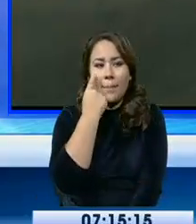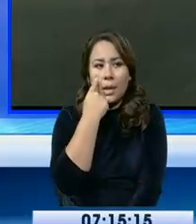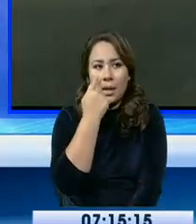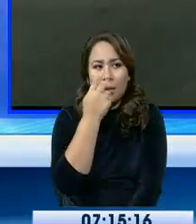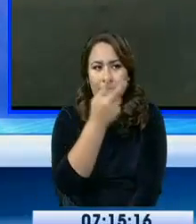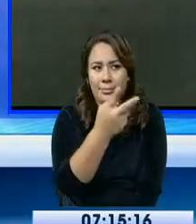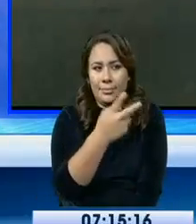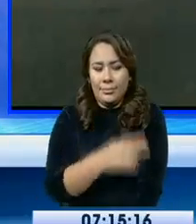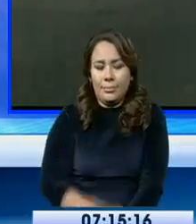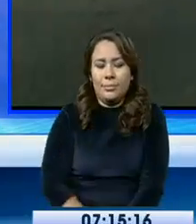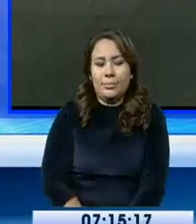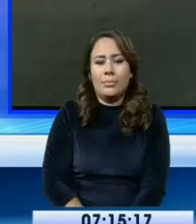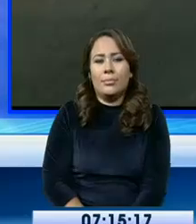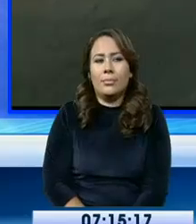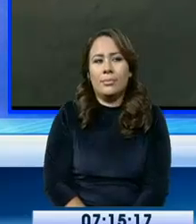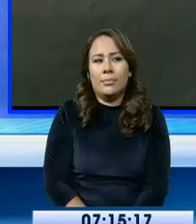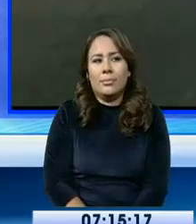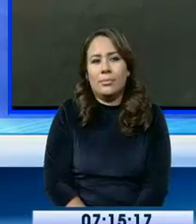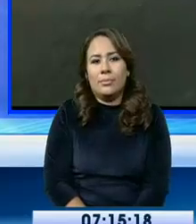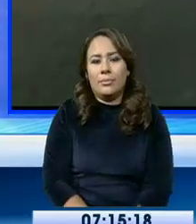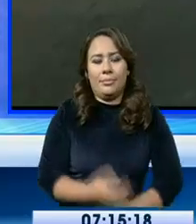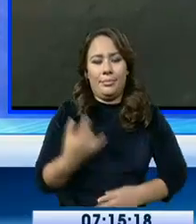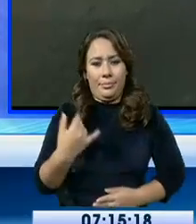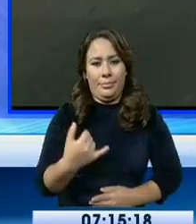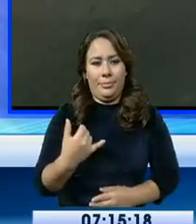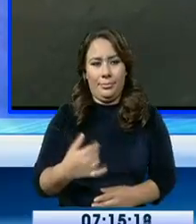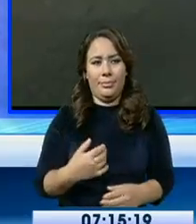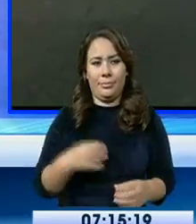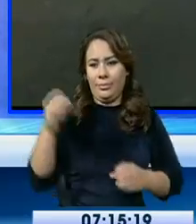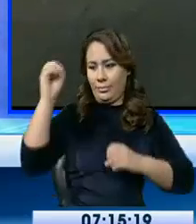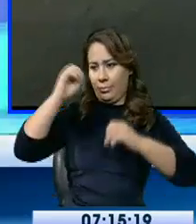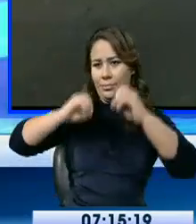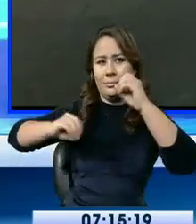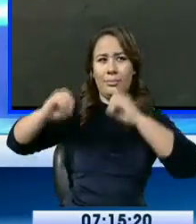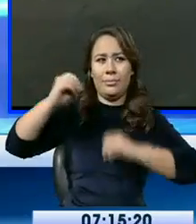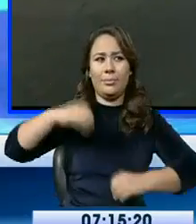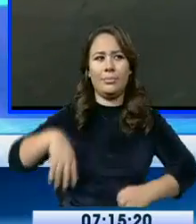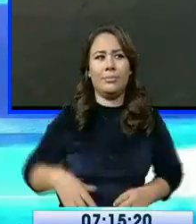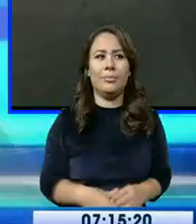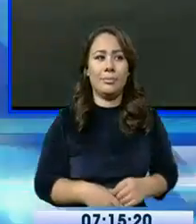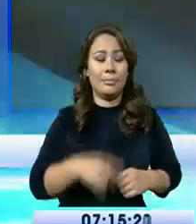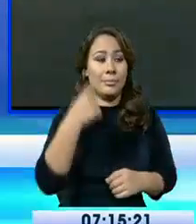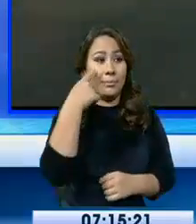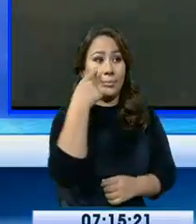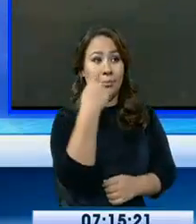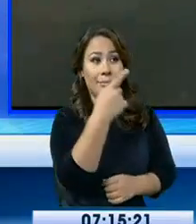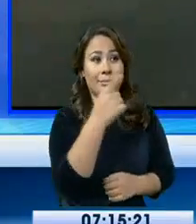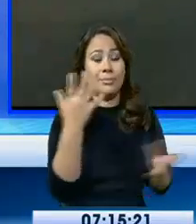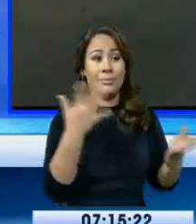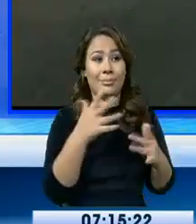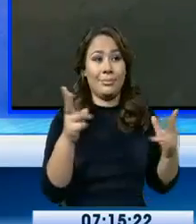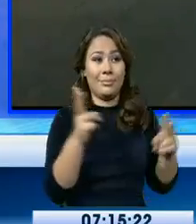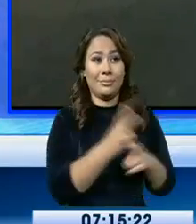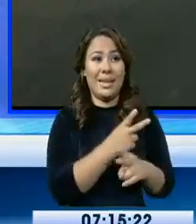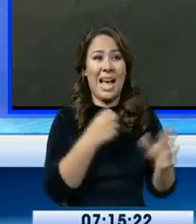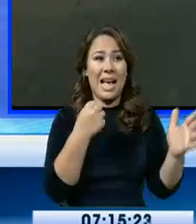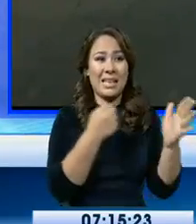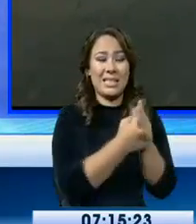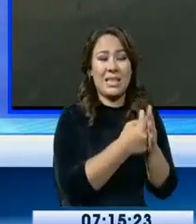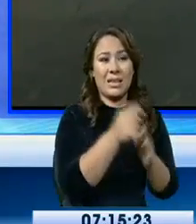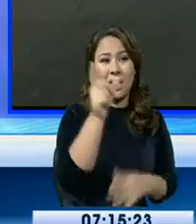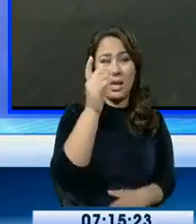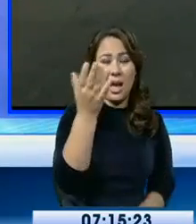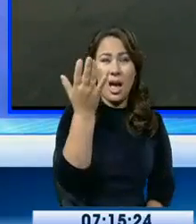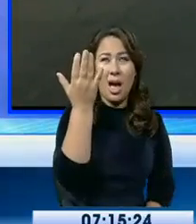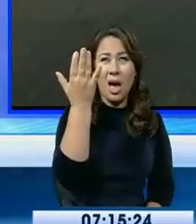tenemos, sí, por supuesto, vamos en estos instantes, estamos observando nosotros las imágenes de ese accidente, el último